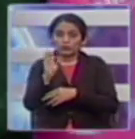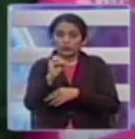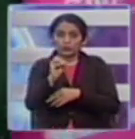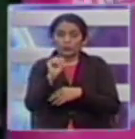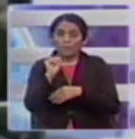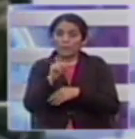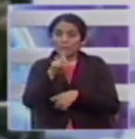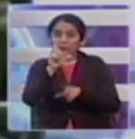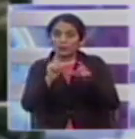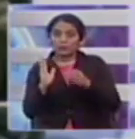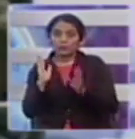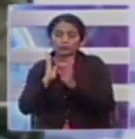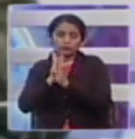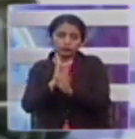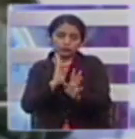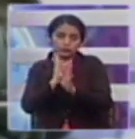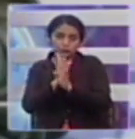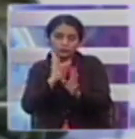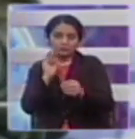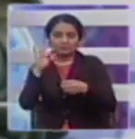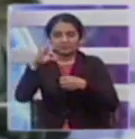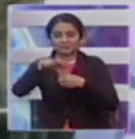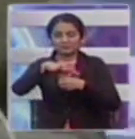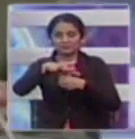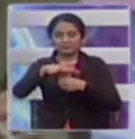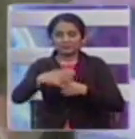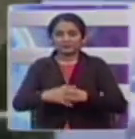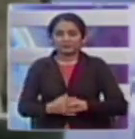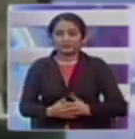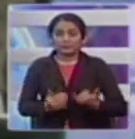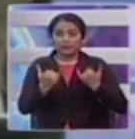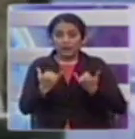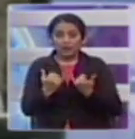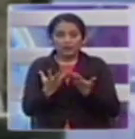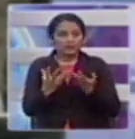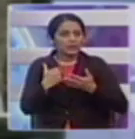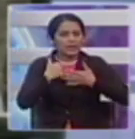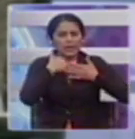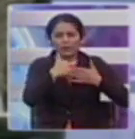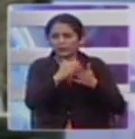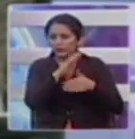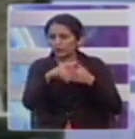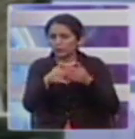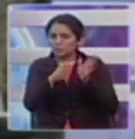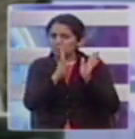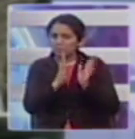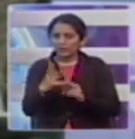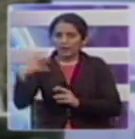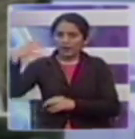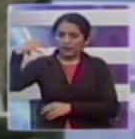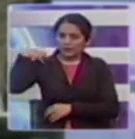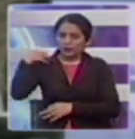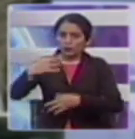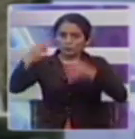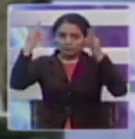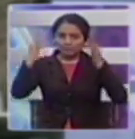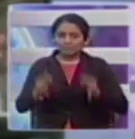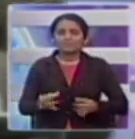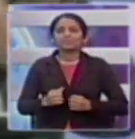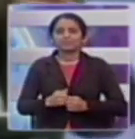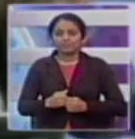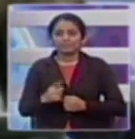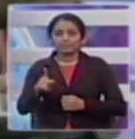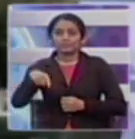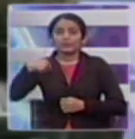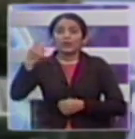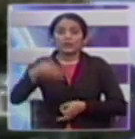12.816.698 electores. Obviamente el objetivo central es garantizar una gran jornada electoral el próximo 19 de febrero, que se